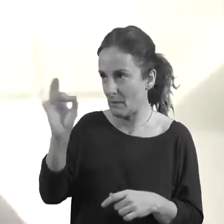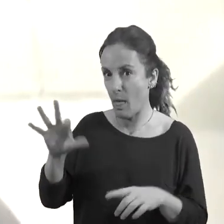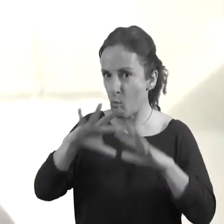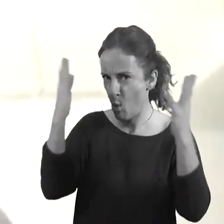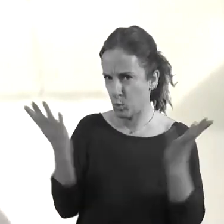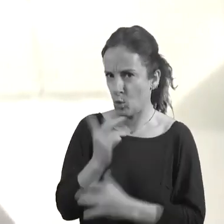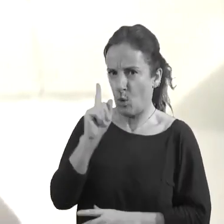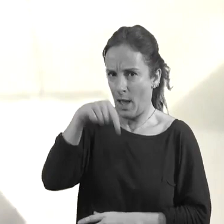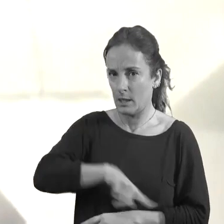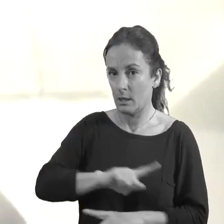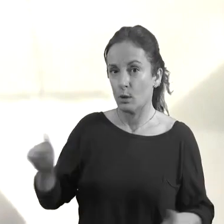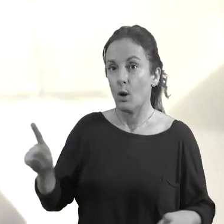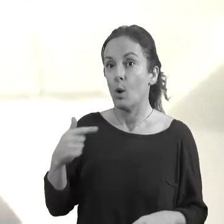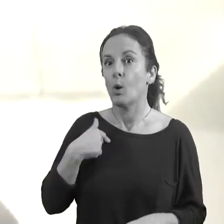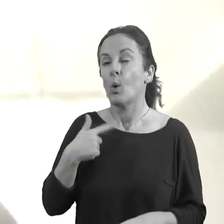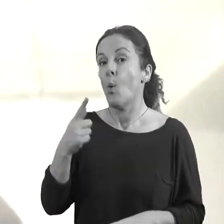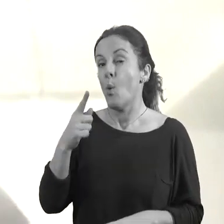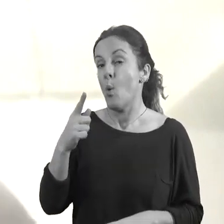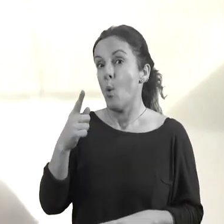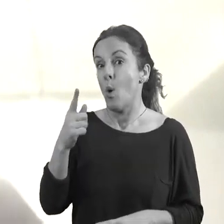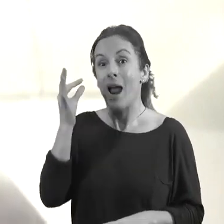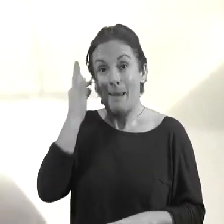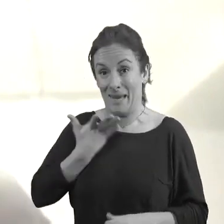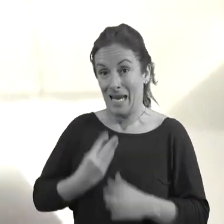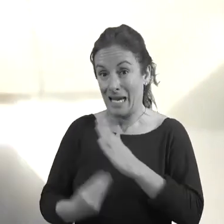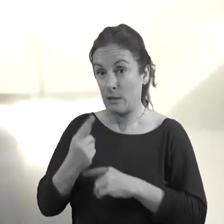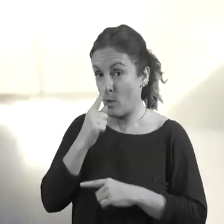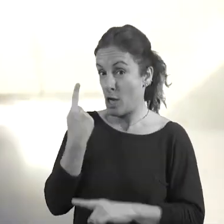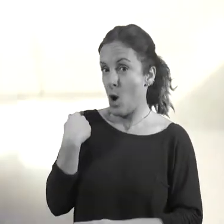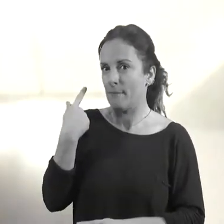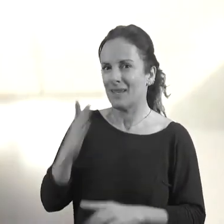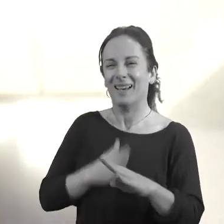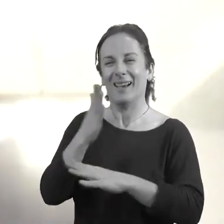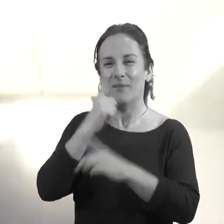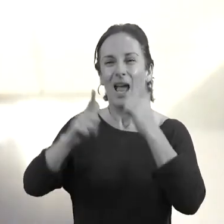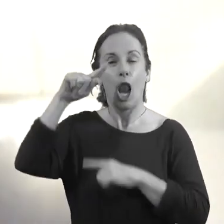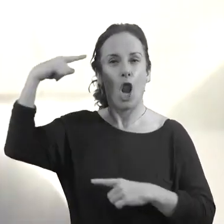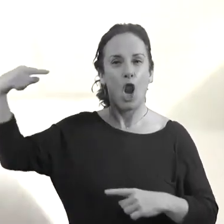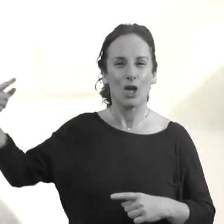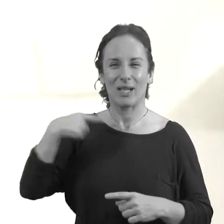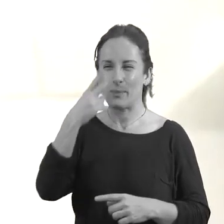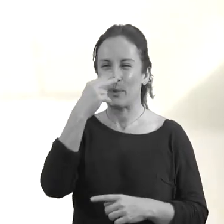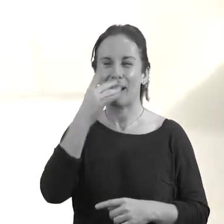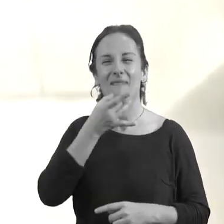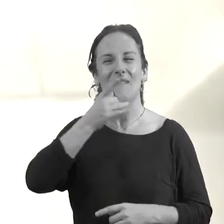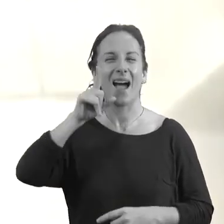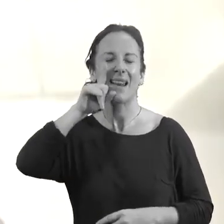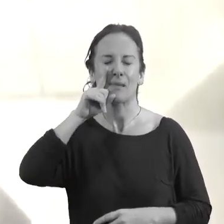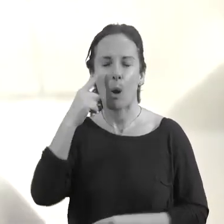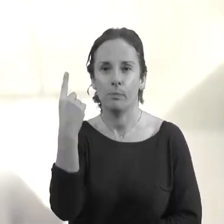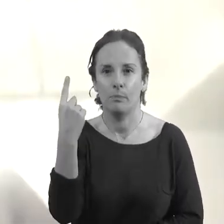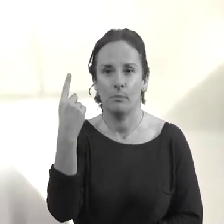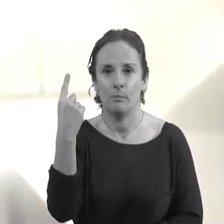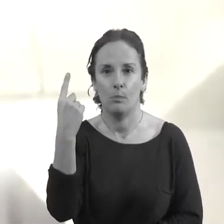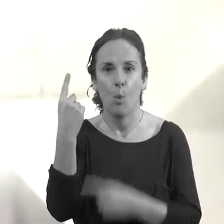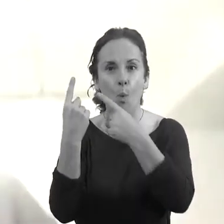año antes de tener a la niña, fuimos y quedaba un bar, que era como es Londres y solamente hay un bar, ¿no? Y